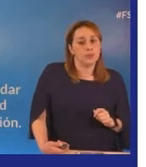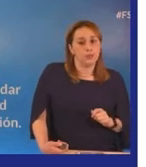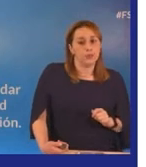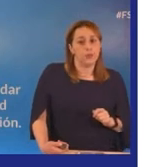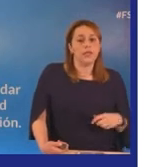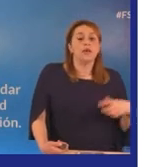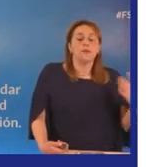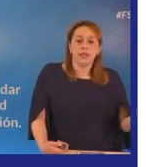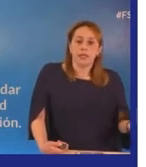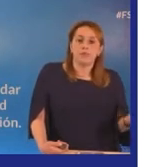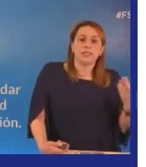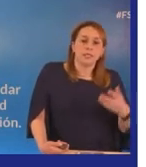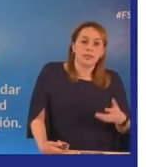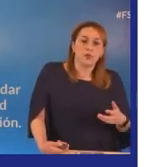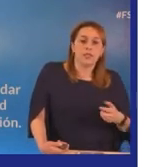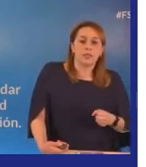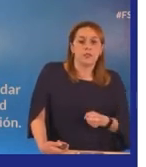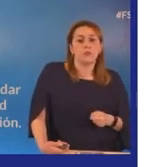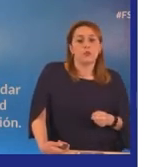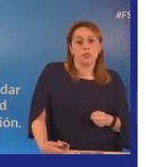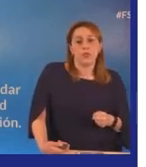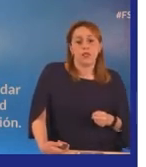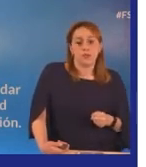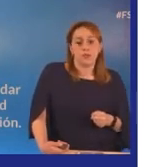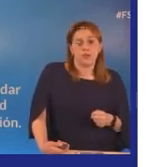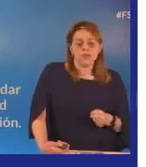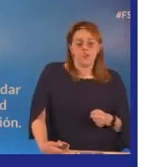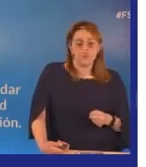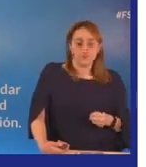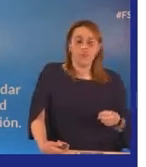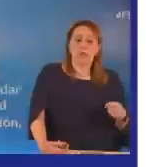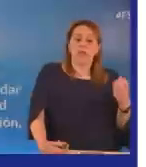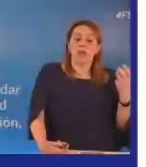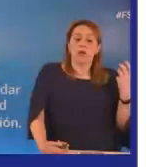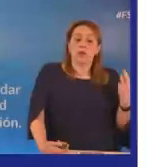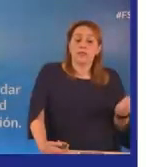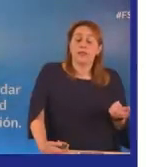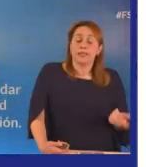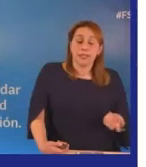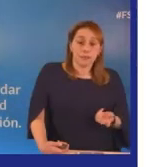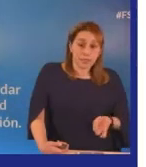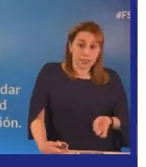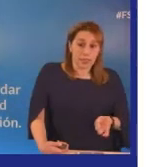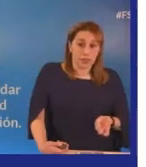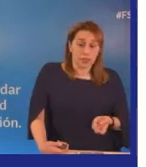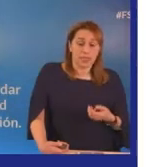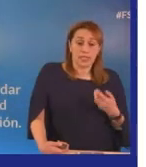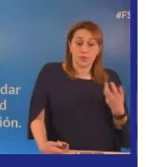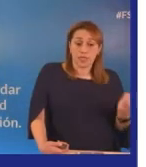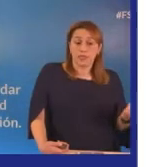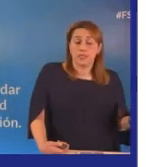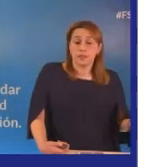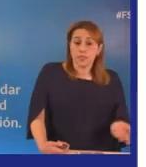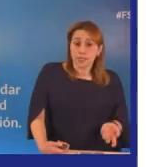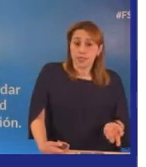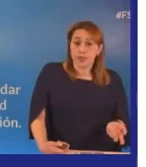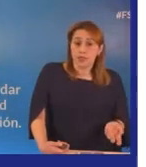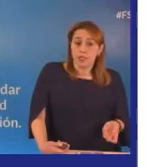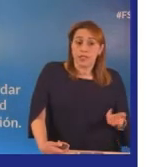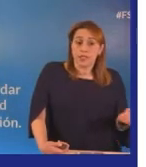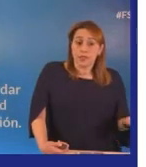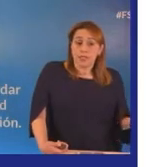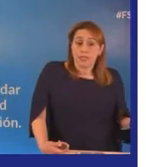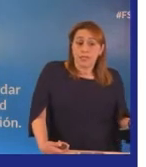de la fonoaudióloga para que el paciente pueda hacer su proceso de alimentación. Con referencia al vestido, están las praxias del